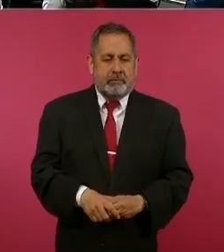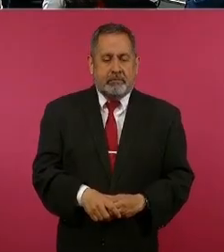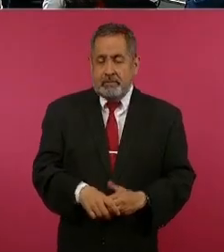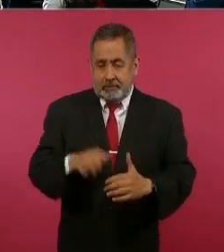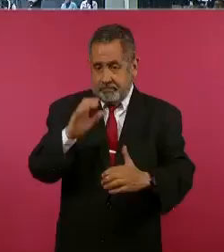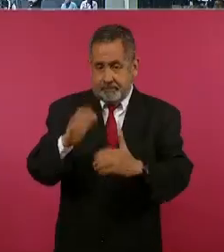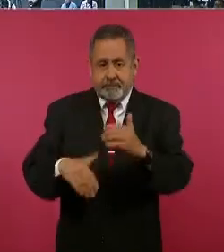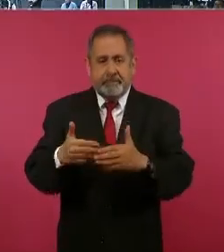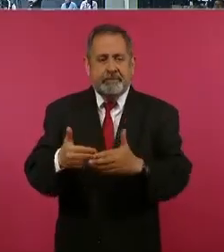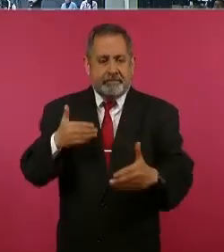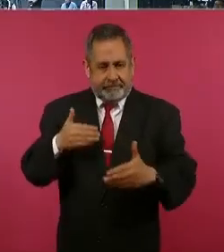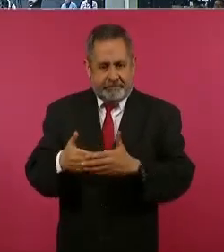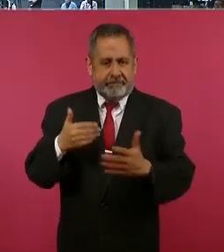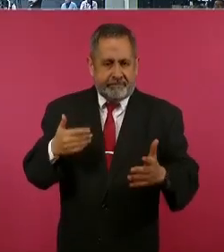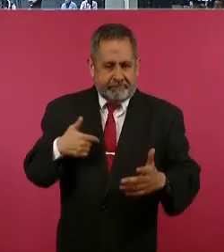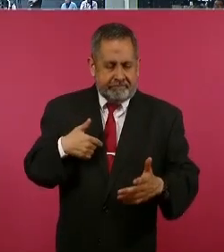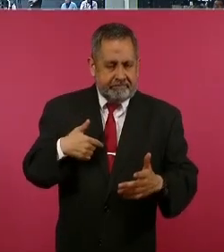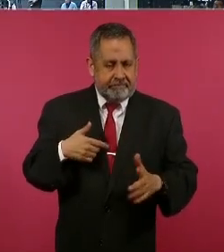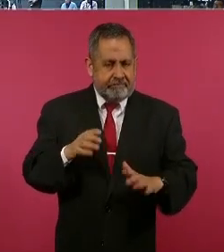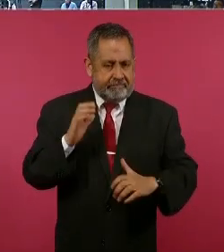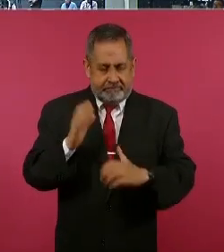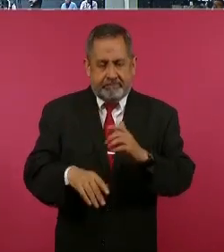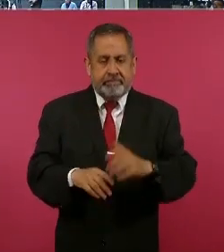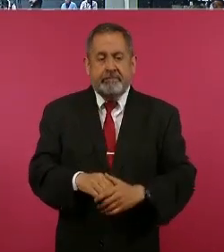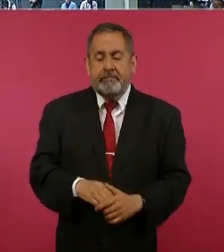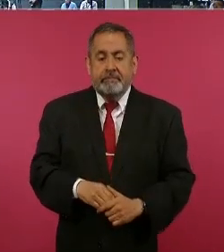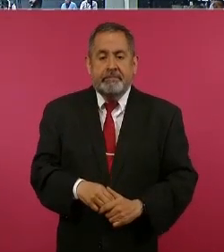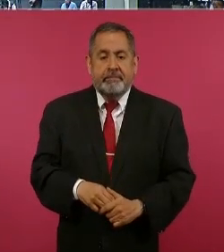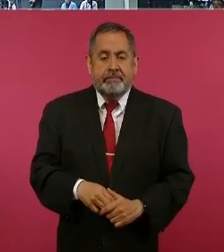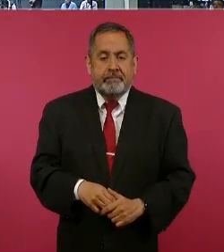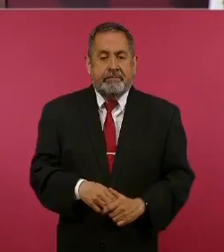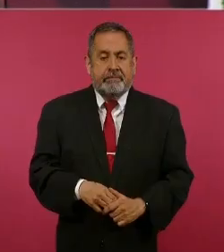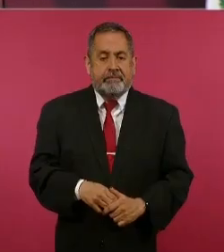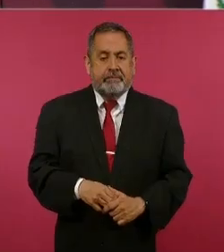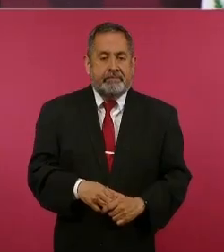Antes de que me vaya. Es que, la verdad,